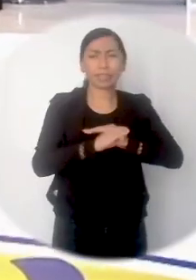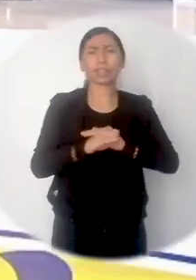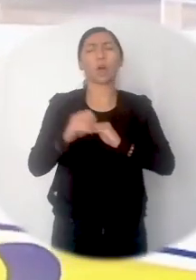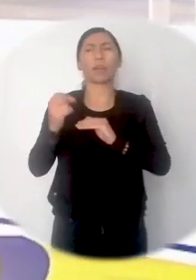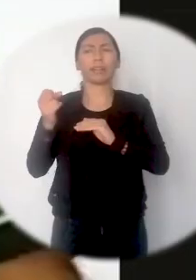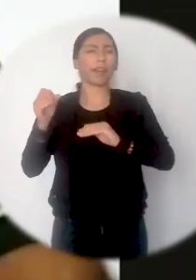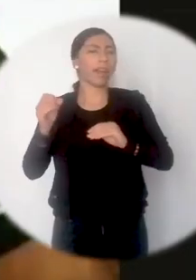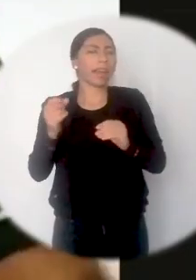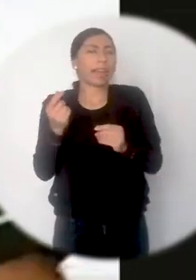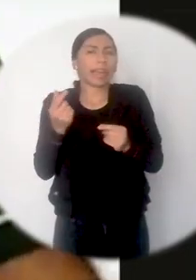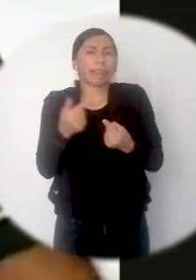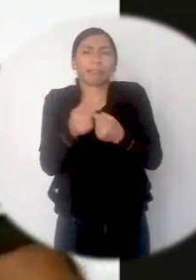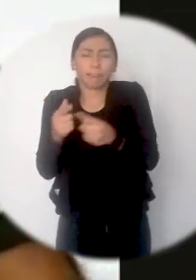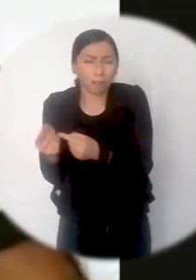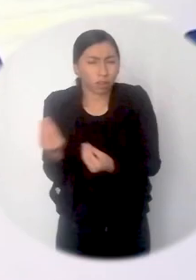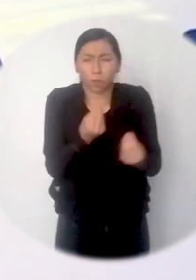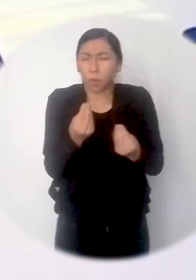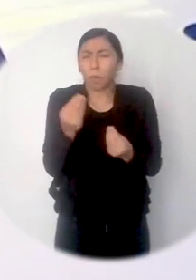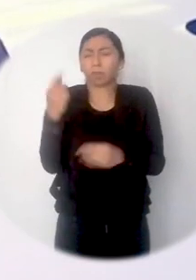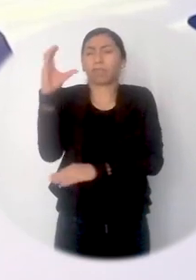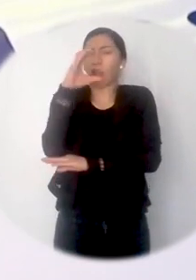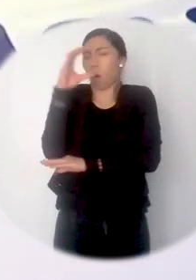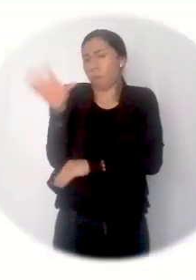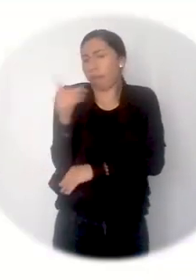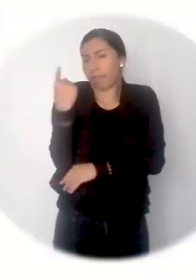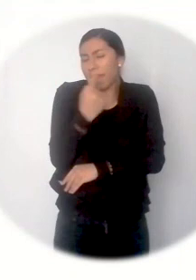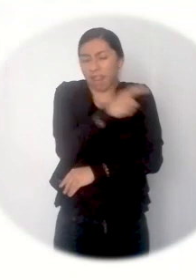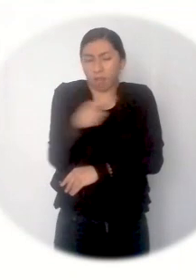de control, las organizaciones de víctimas y la ciudadanía en general.